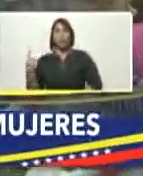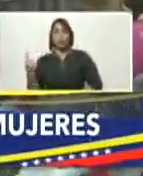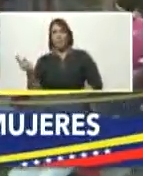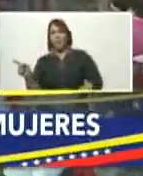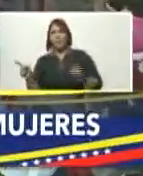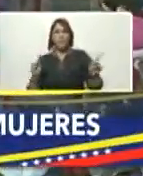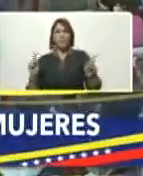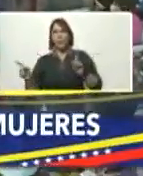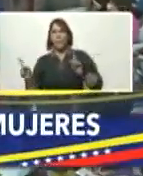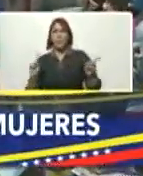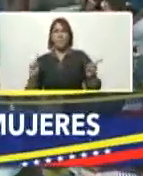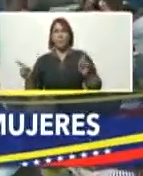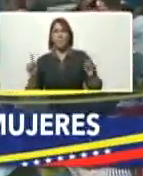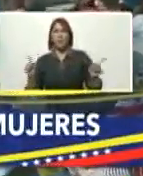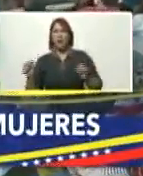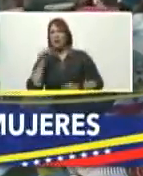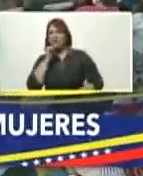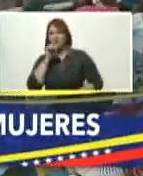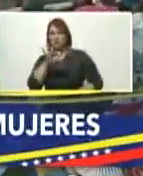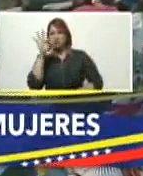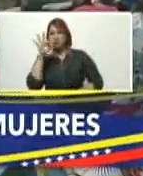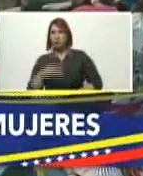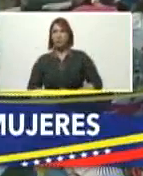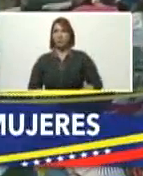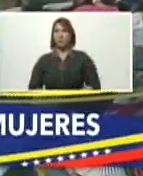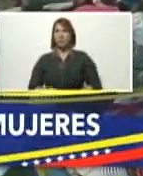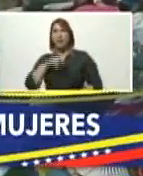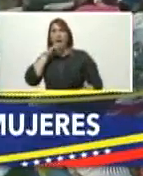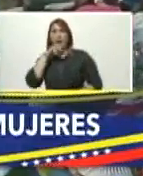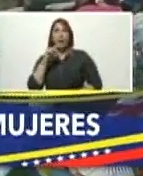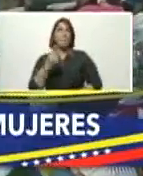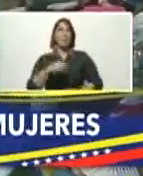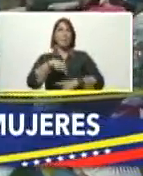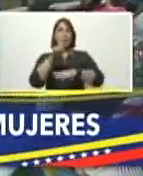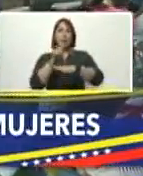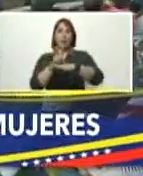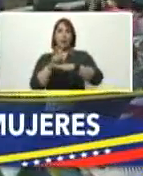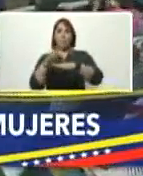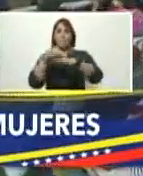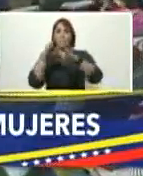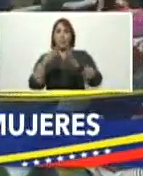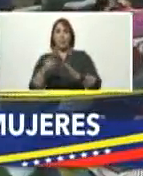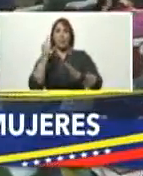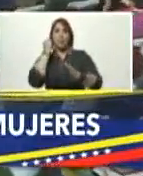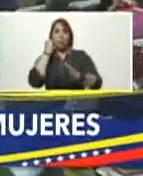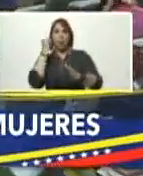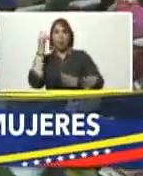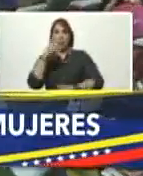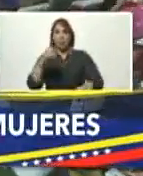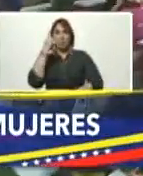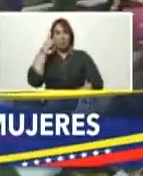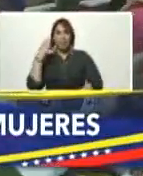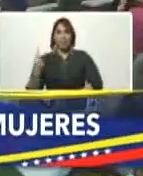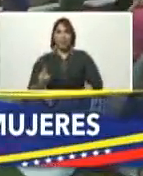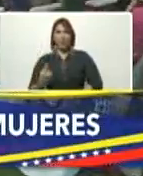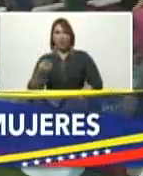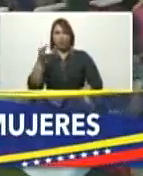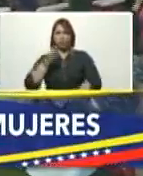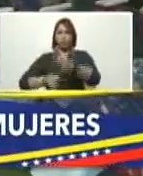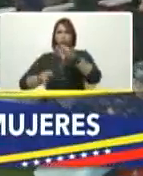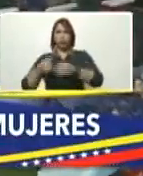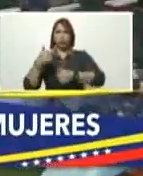Pingüe, Cucaramanda, Titere, fue. Habla primero a Diva, pues. Vamos a dar la palabra a Diva para que nos exponga las tareas